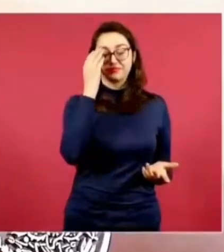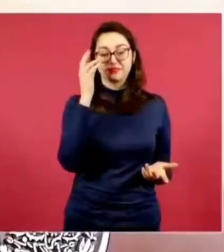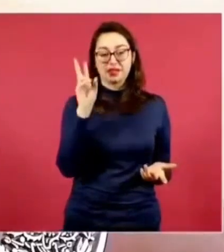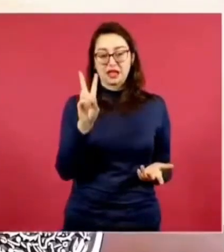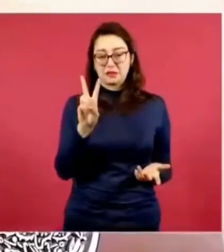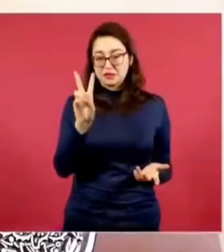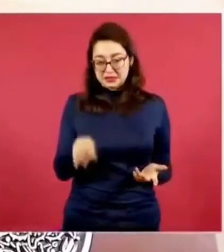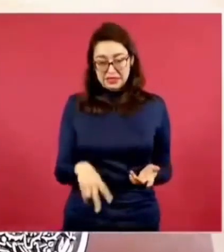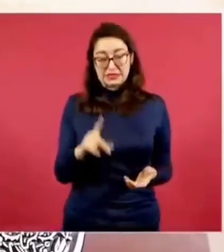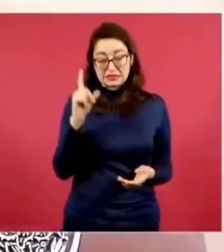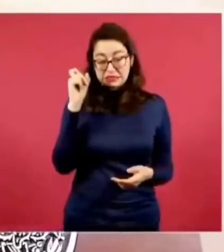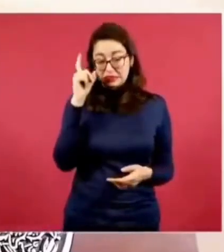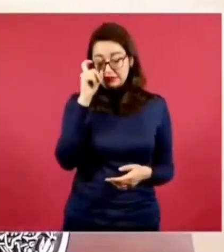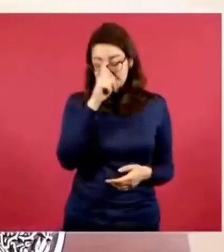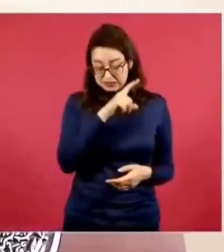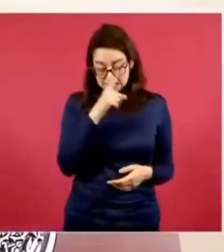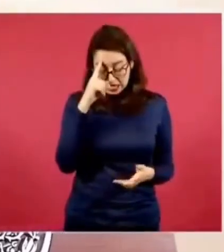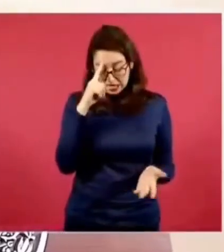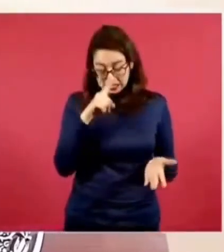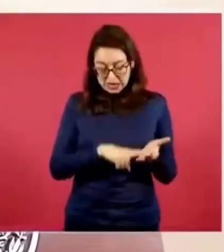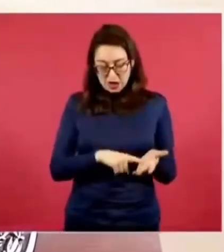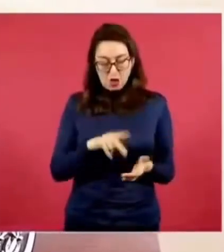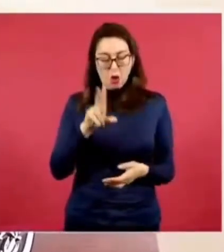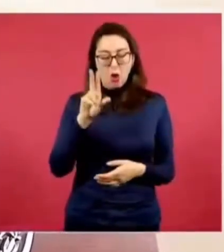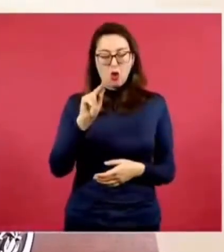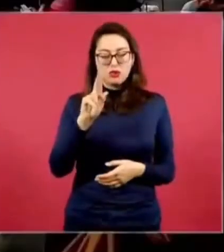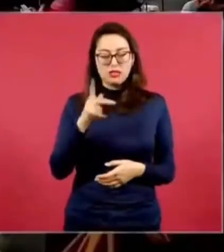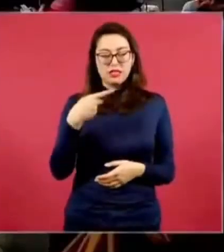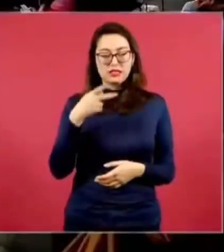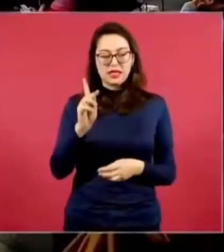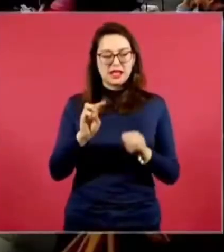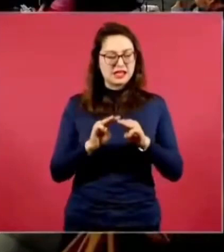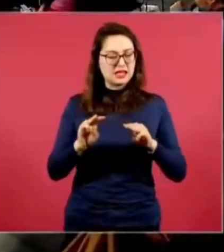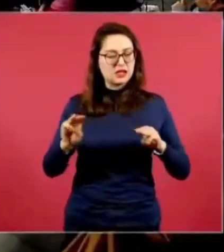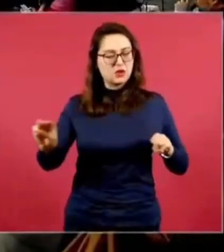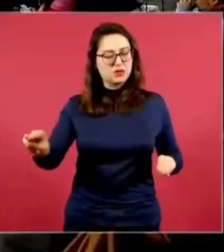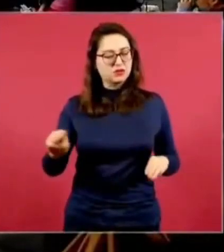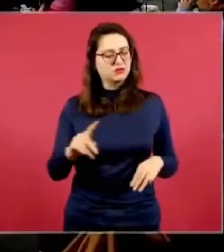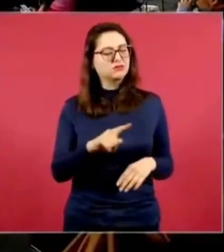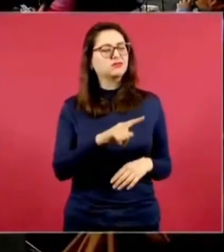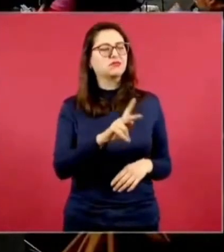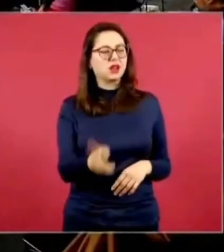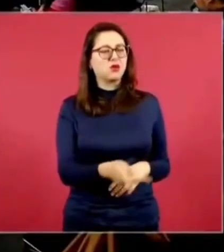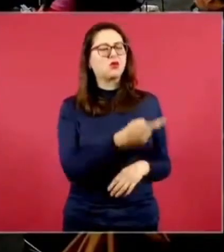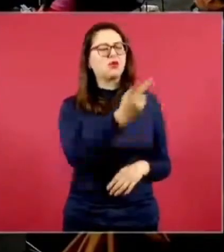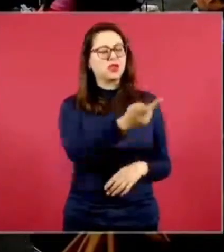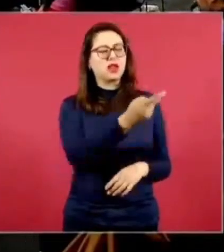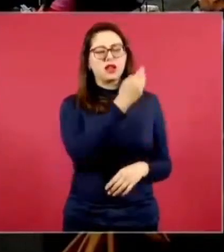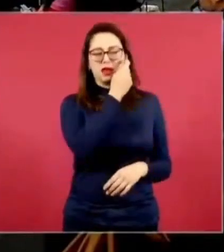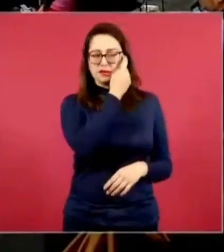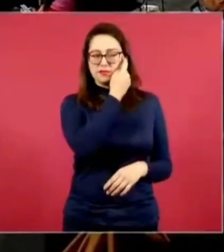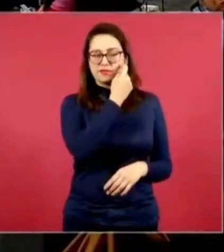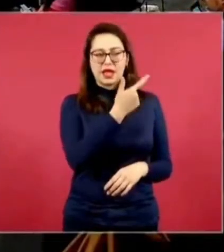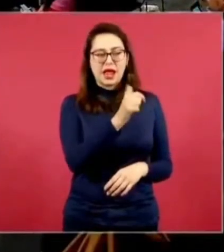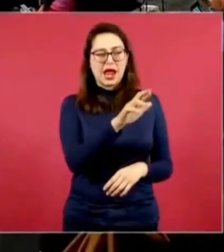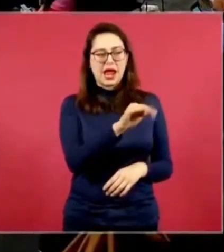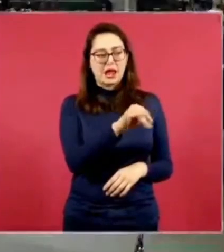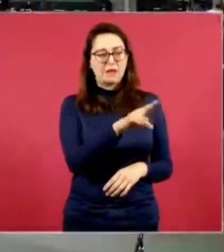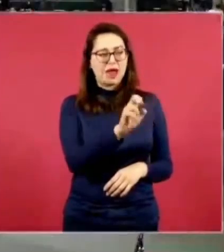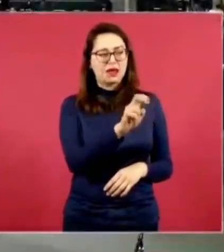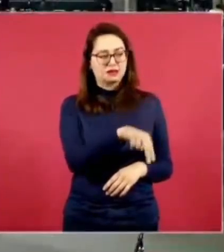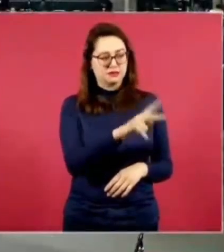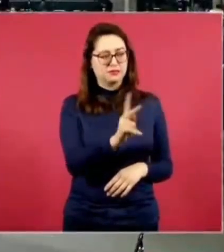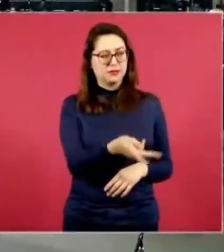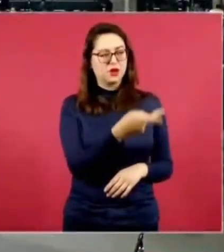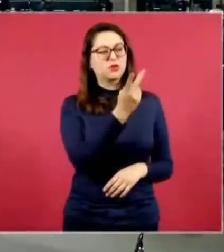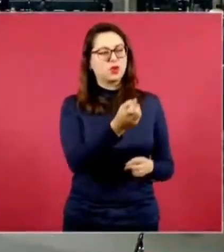como 80 km a ver si se le pregunta a Germán